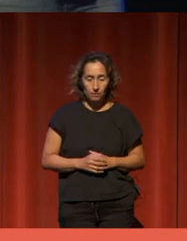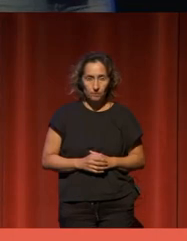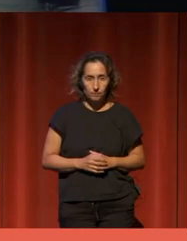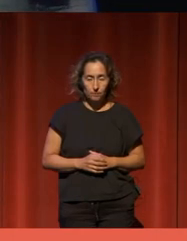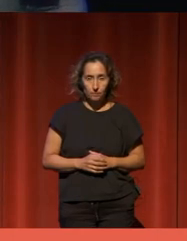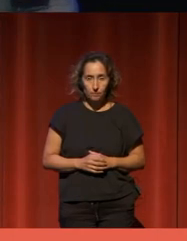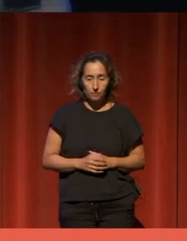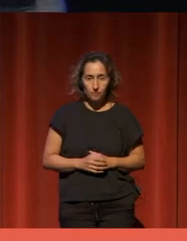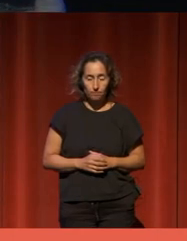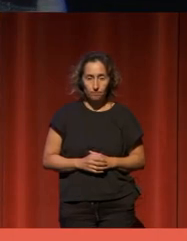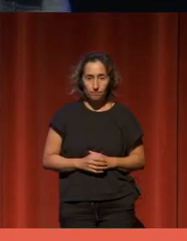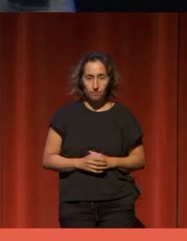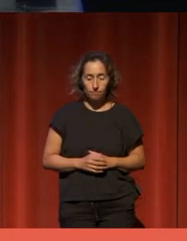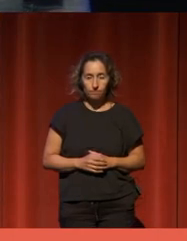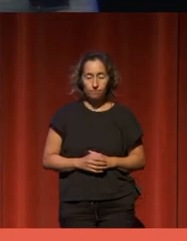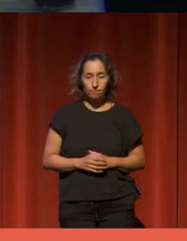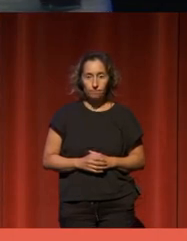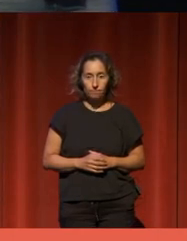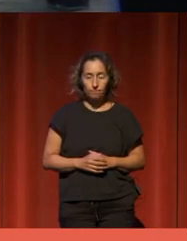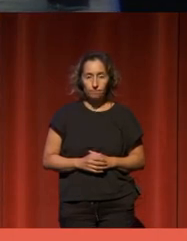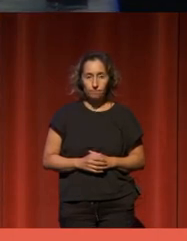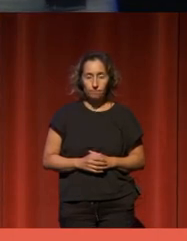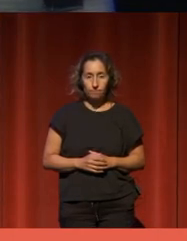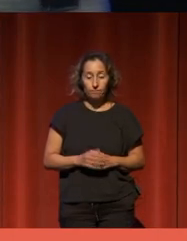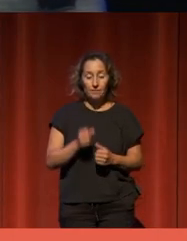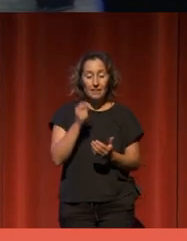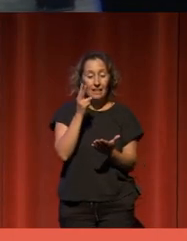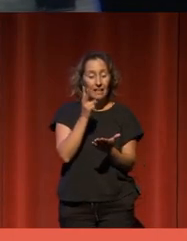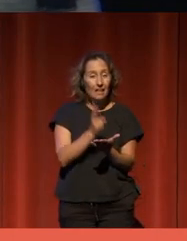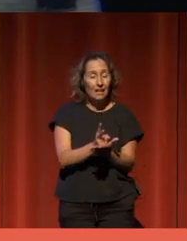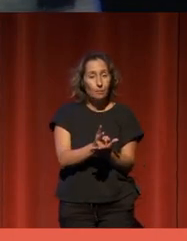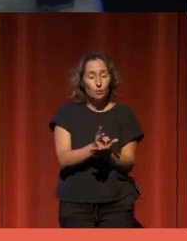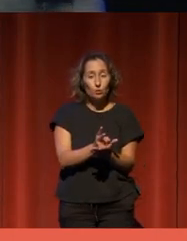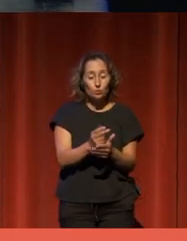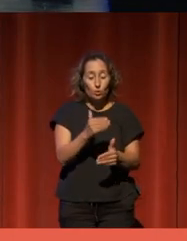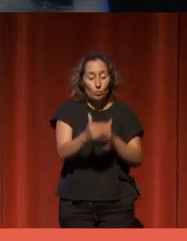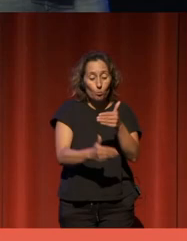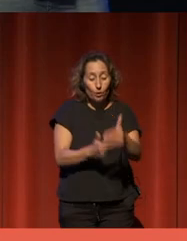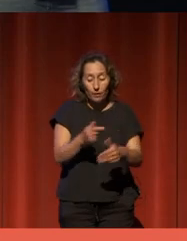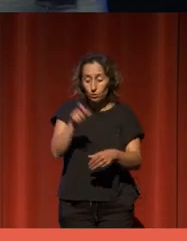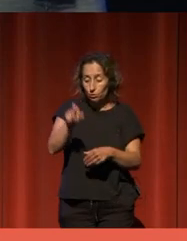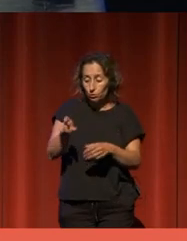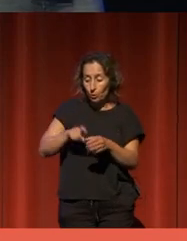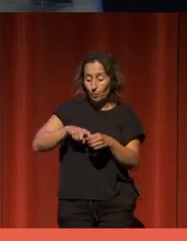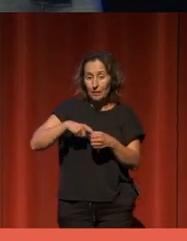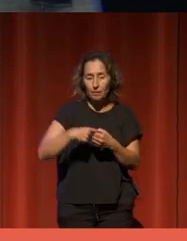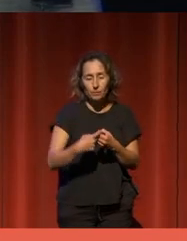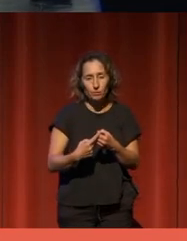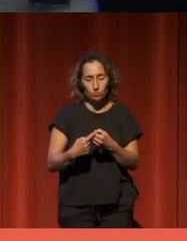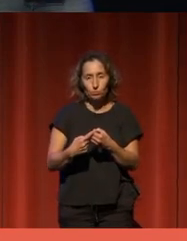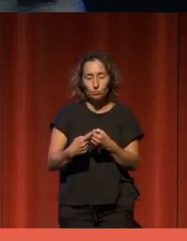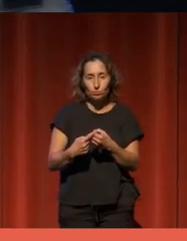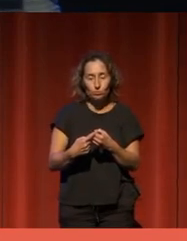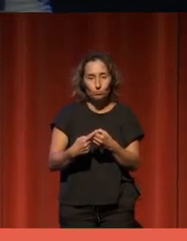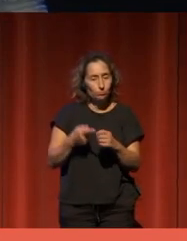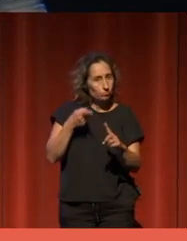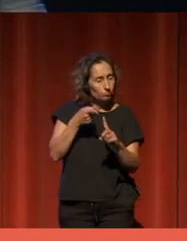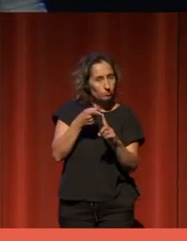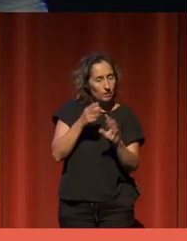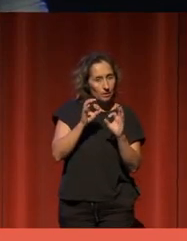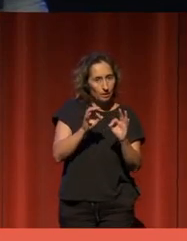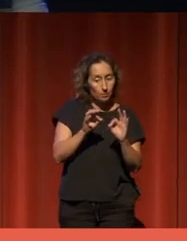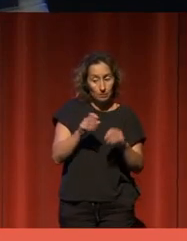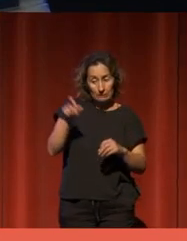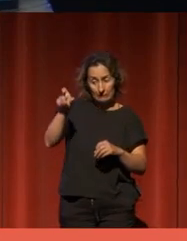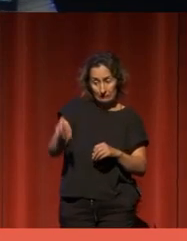en en apostar por procesos participativos los ciudadanos informados y formados podrían tener un